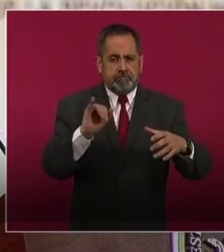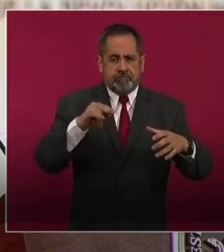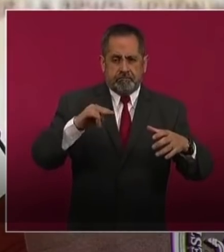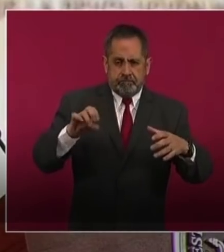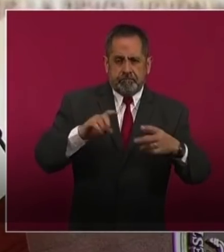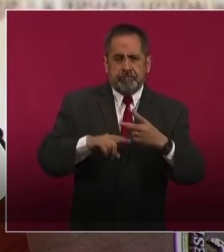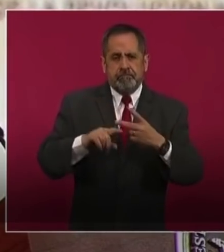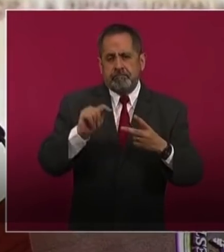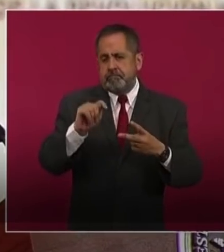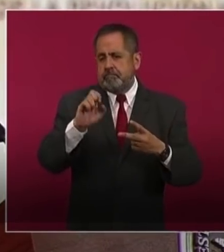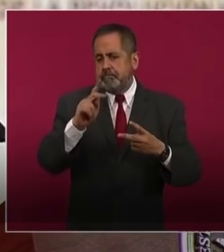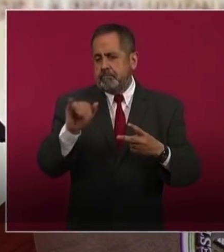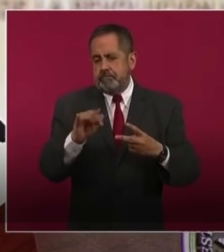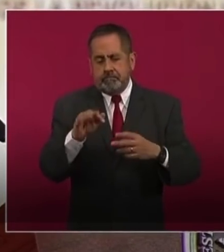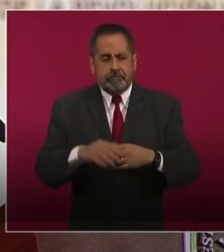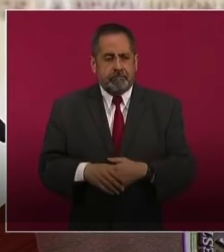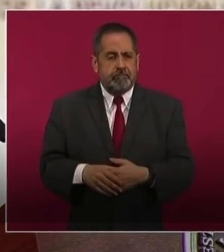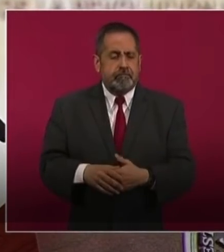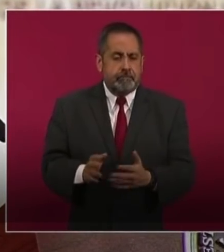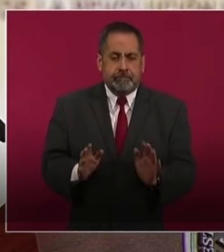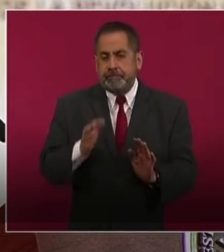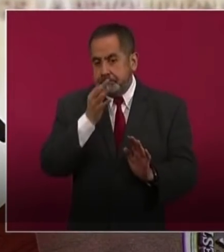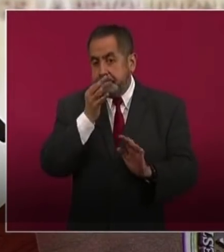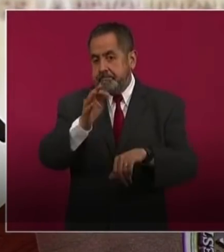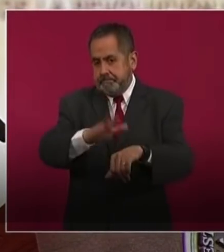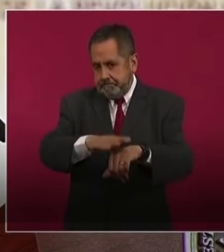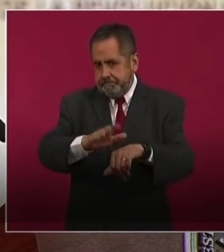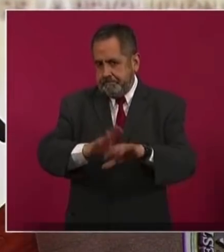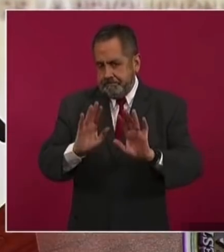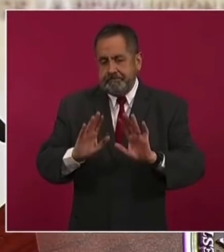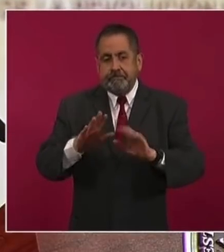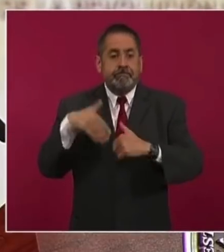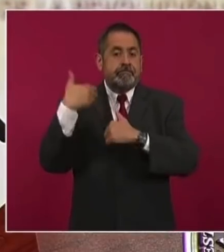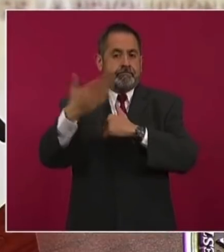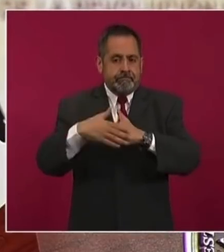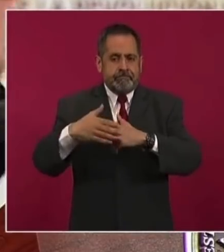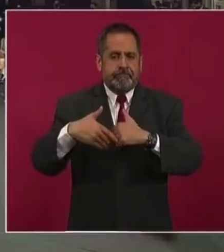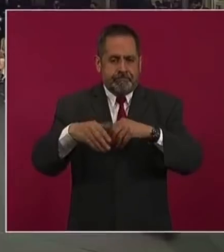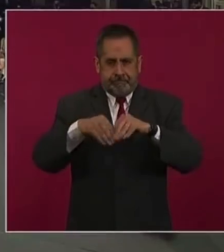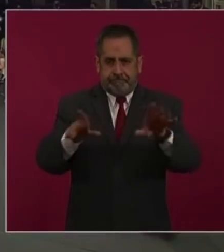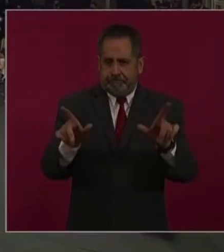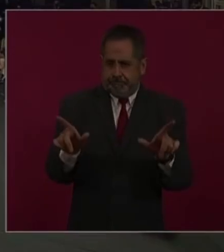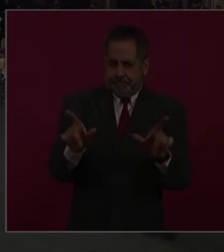Ya les di un adelanto, ya no me pidan más.